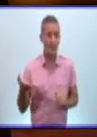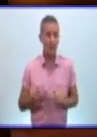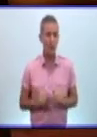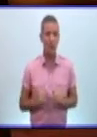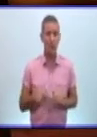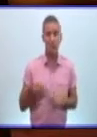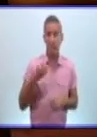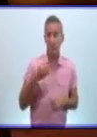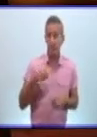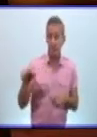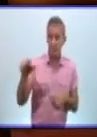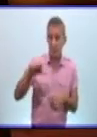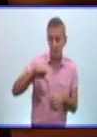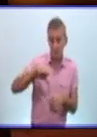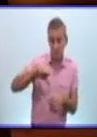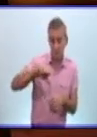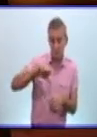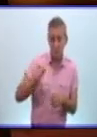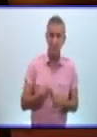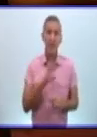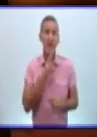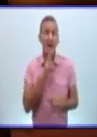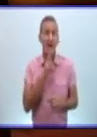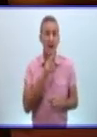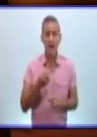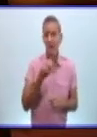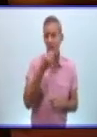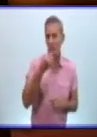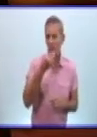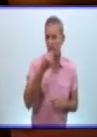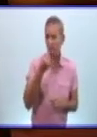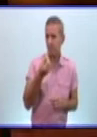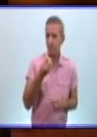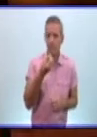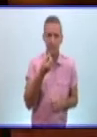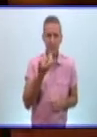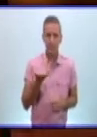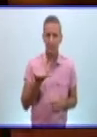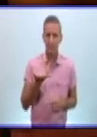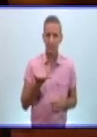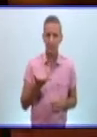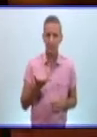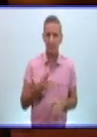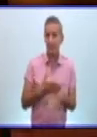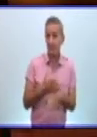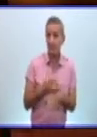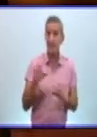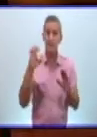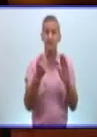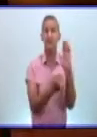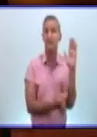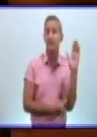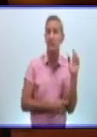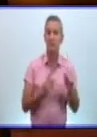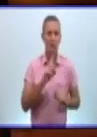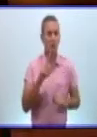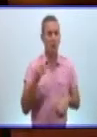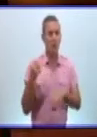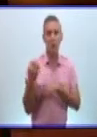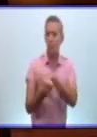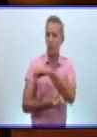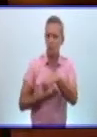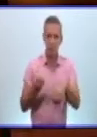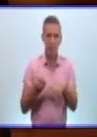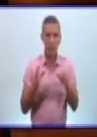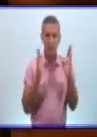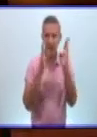polvo, agua, tal vez azúcar. Tenemos varios componentes, pero no hay transformación, no hay nada que me